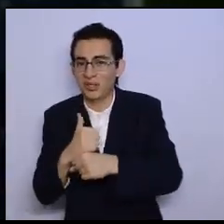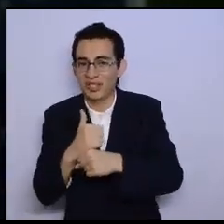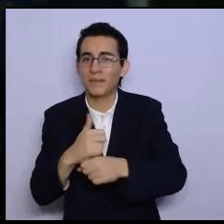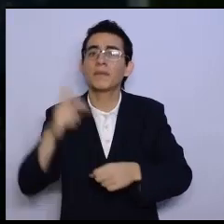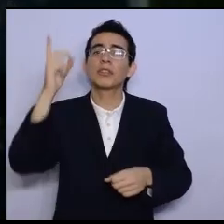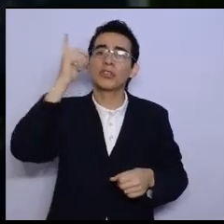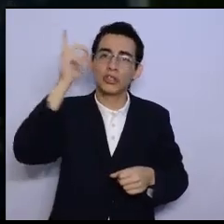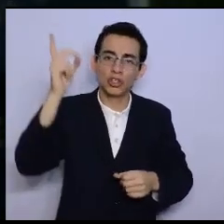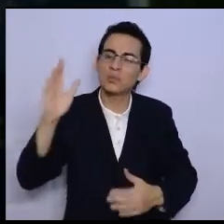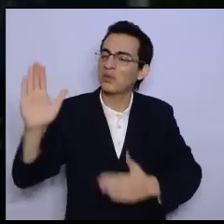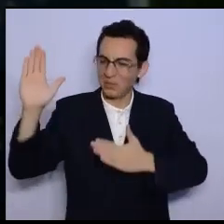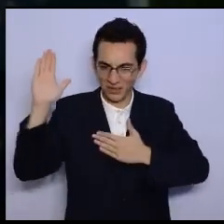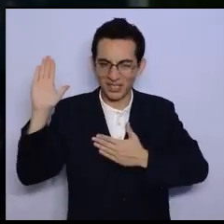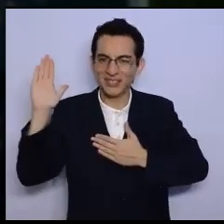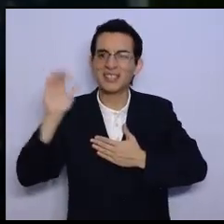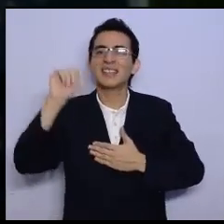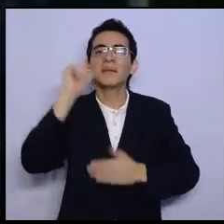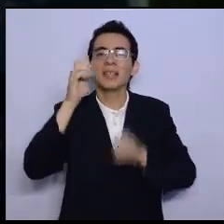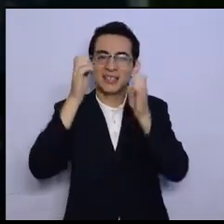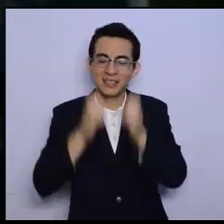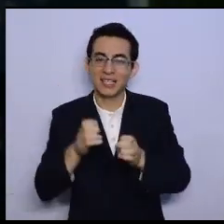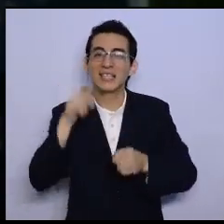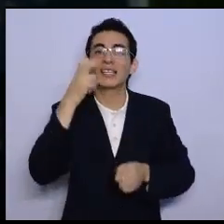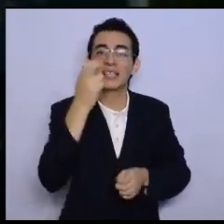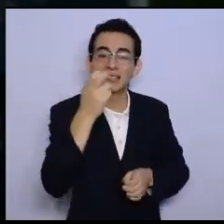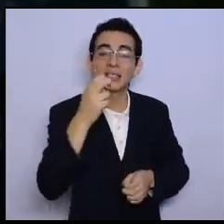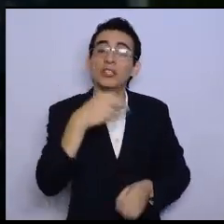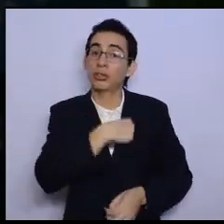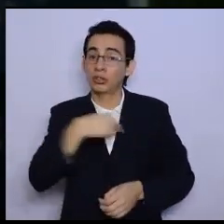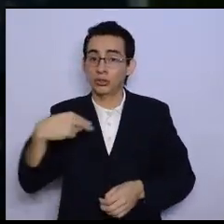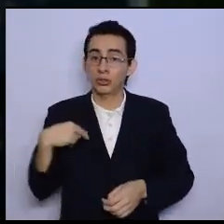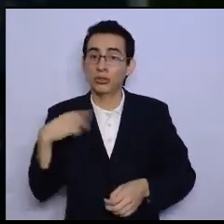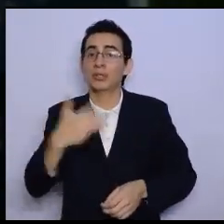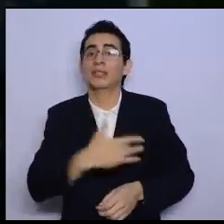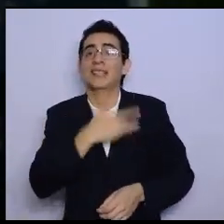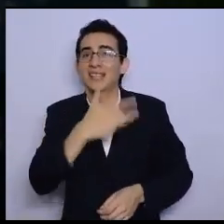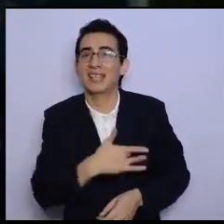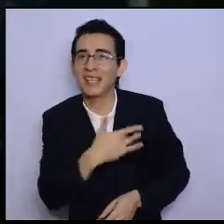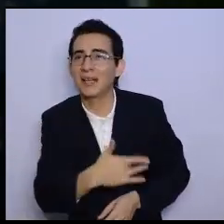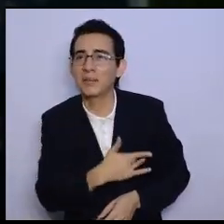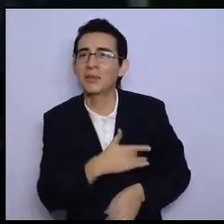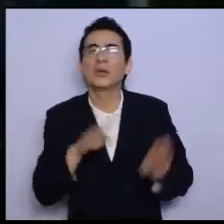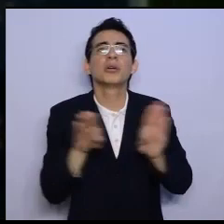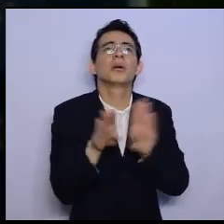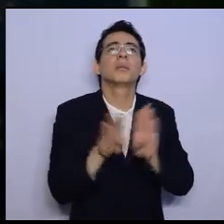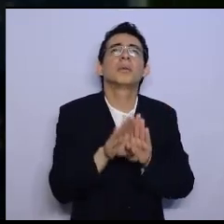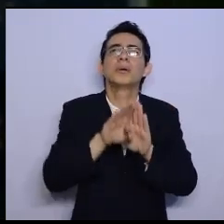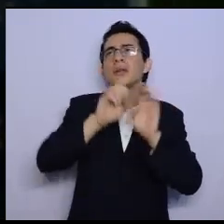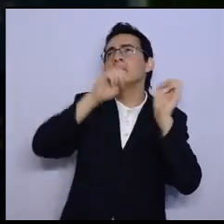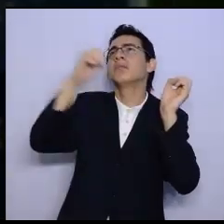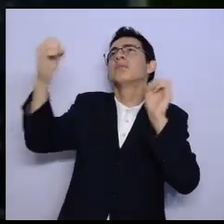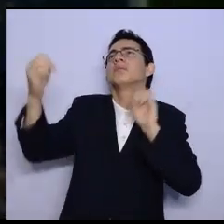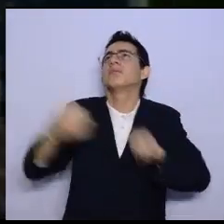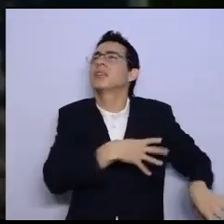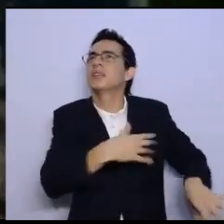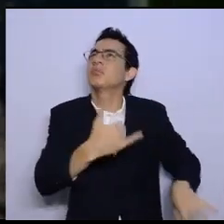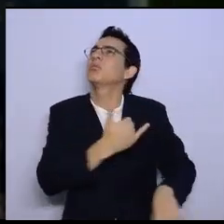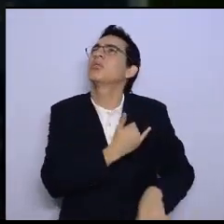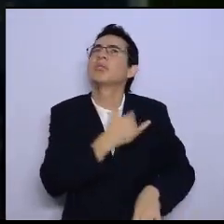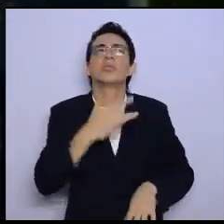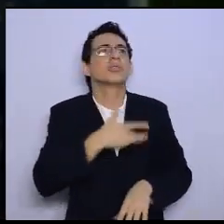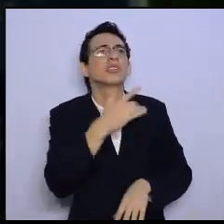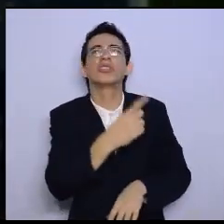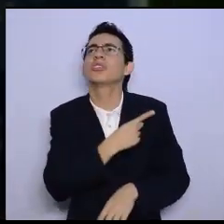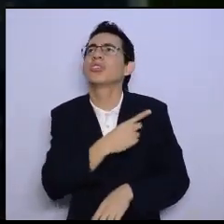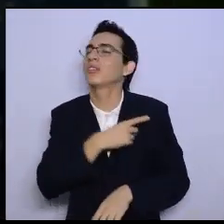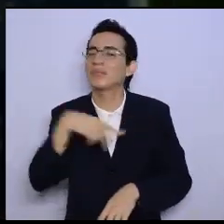Dios promete estar ahí, aunque nosotros sintamos como que no está ahí, como que nos abandonó, como que no nos escucha. Pero de